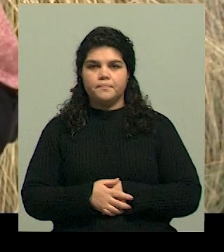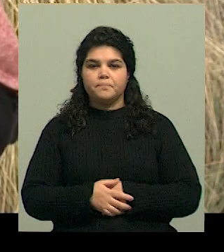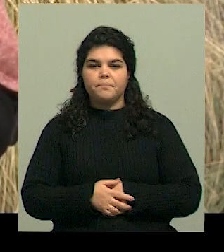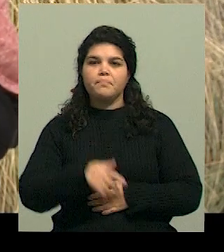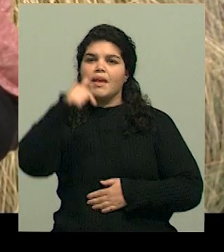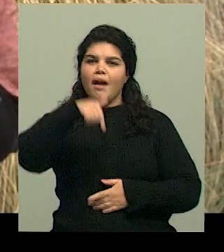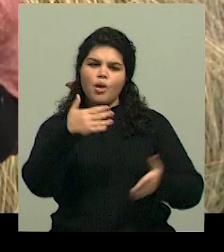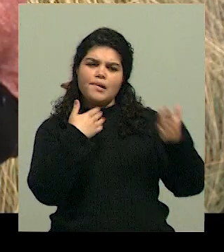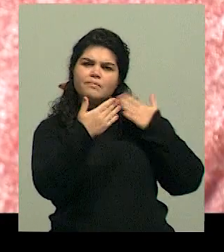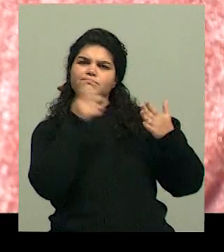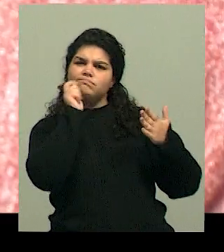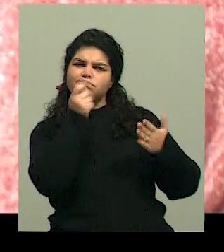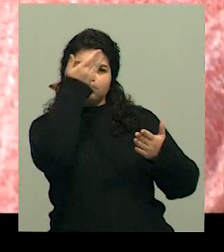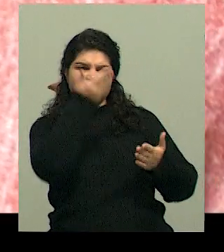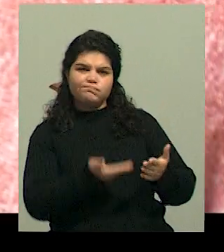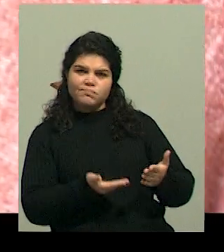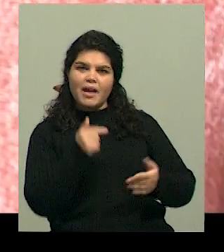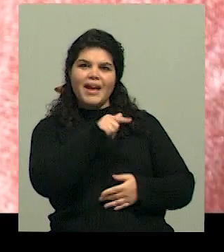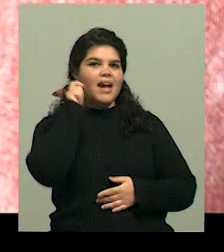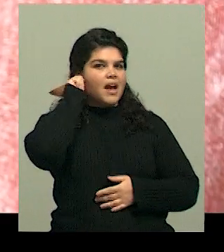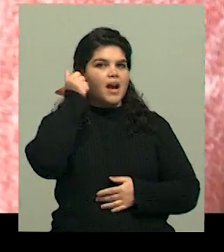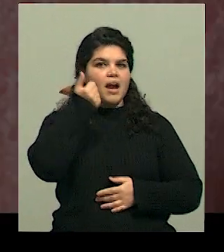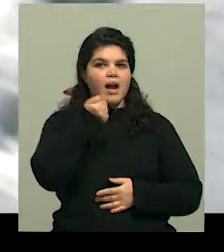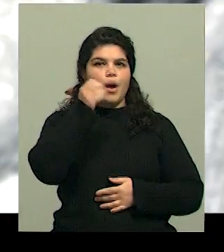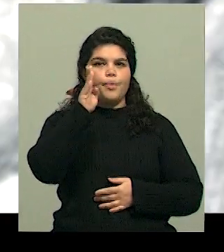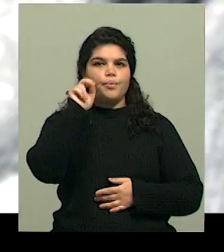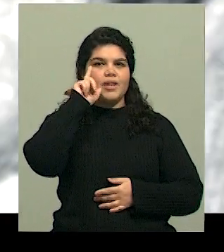Voy a hablar de la historia de nuestro país con Gabriela Curi,